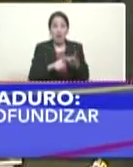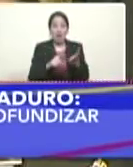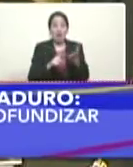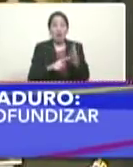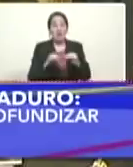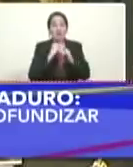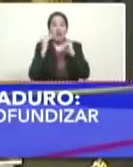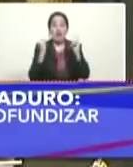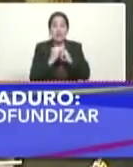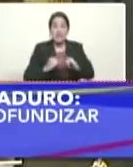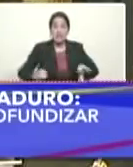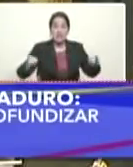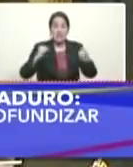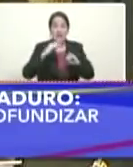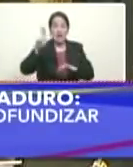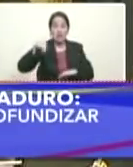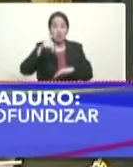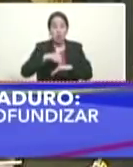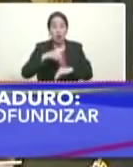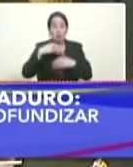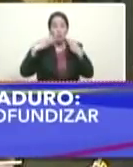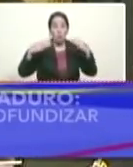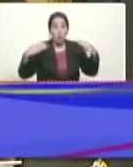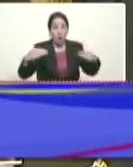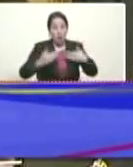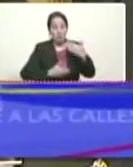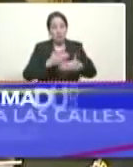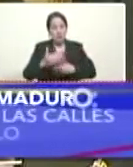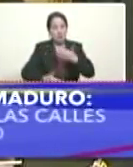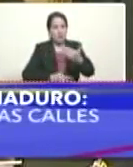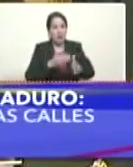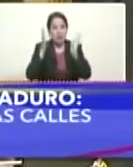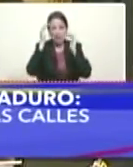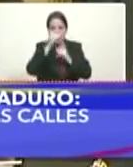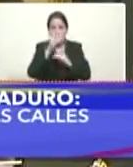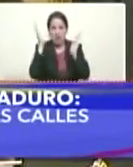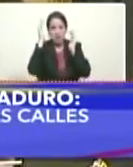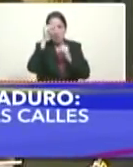felicidad popular avanzar avanzar atender